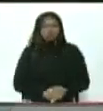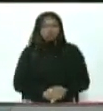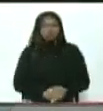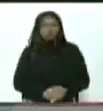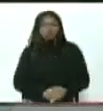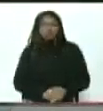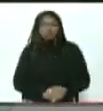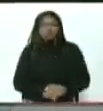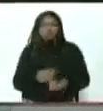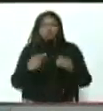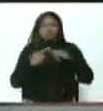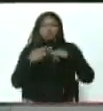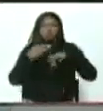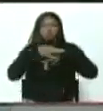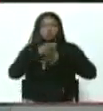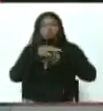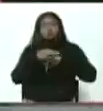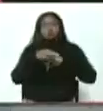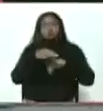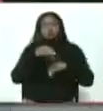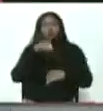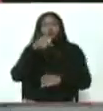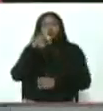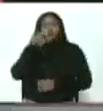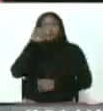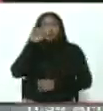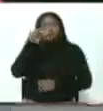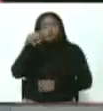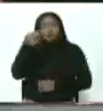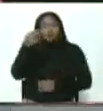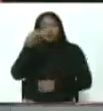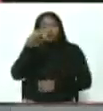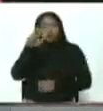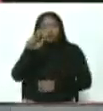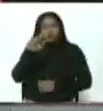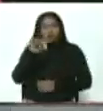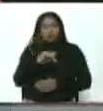En el municipio Brusual, Ingrid Cortés.